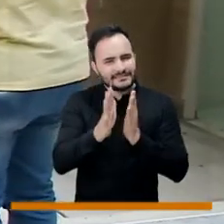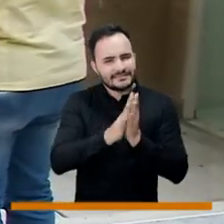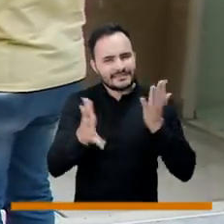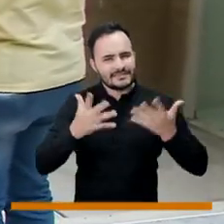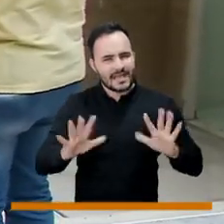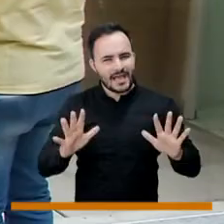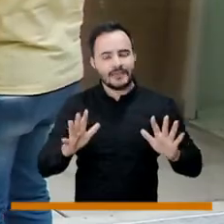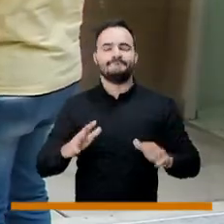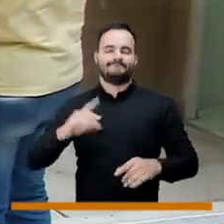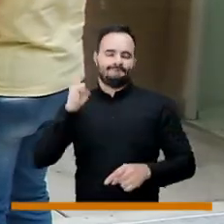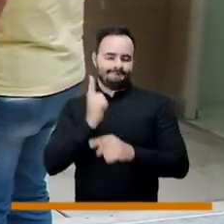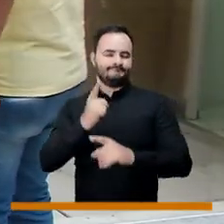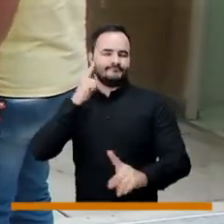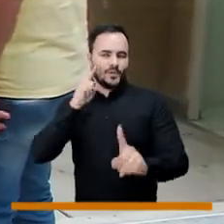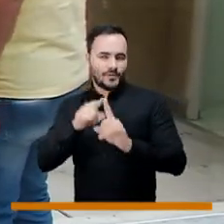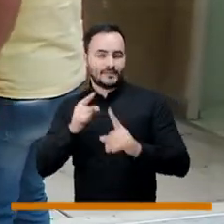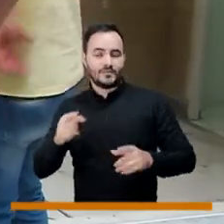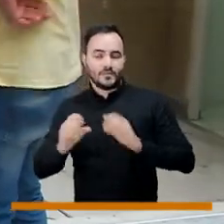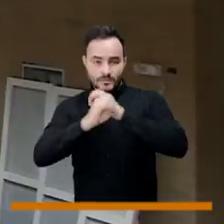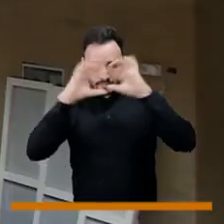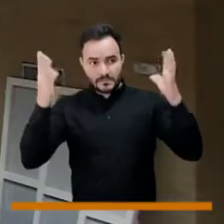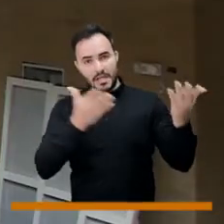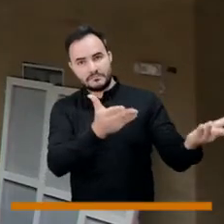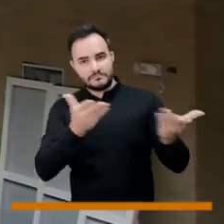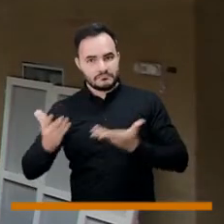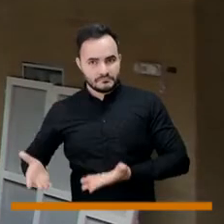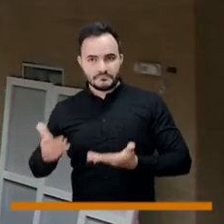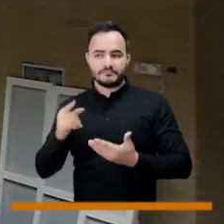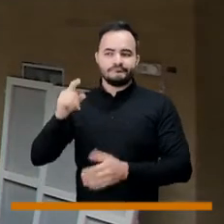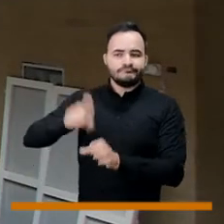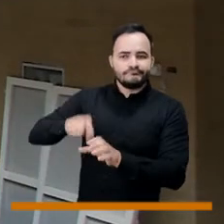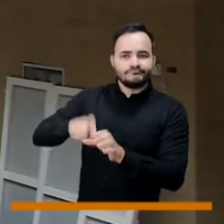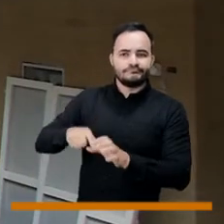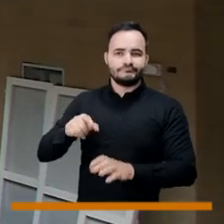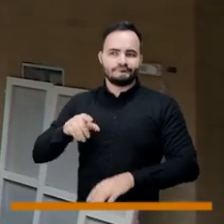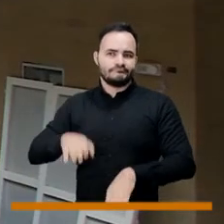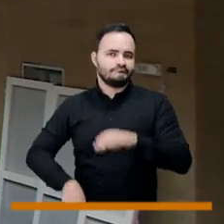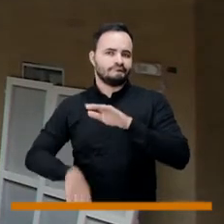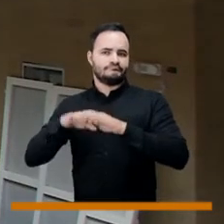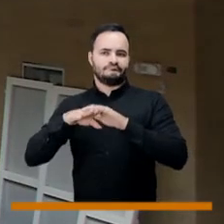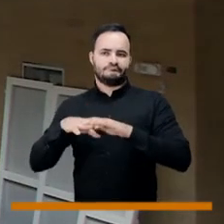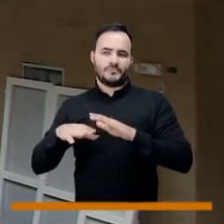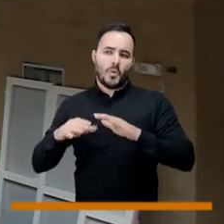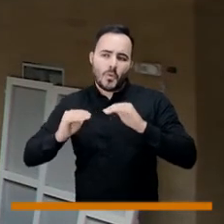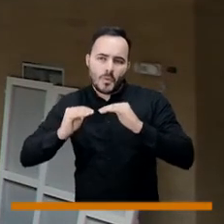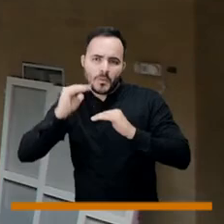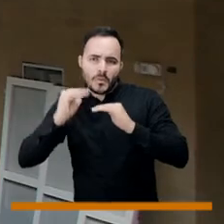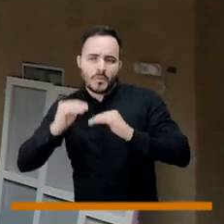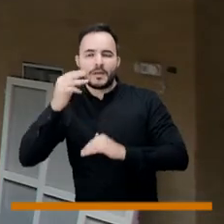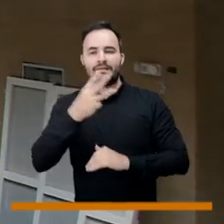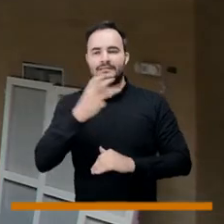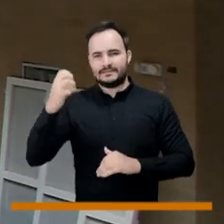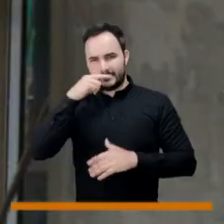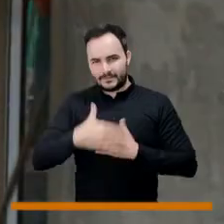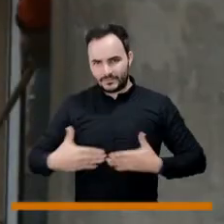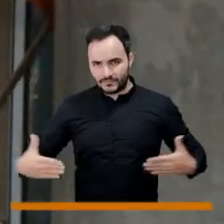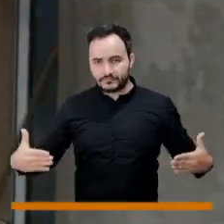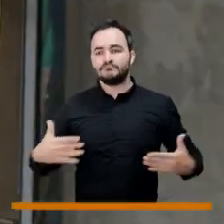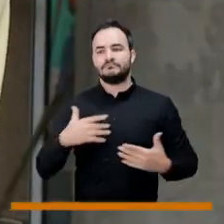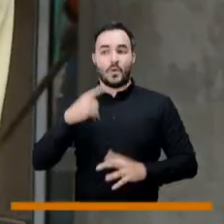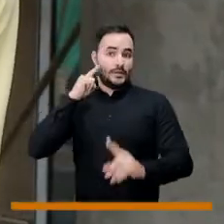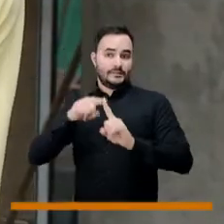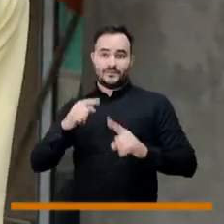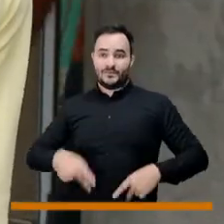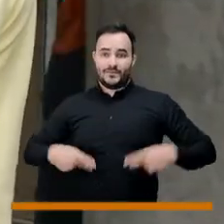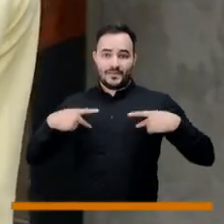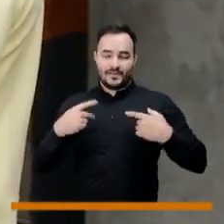podrá tener hoy la educación de más de 300 niños siempre lo he dicho cambiando así la vida de ellos